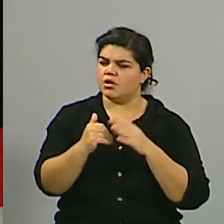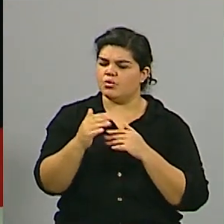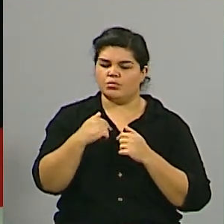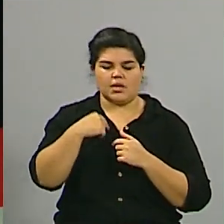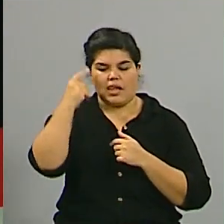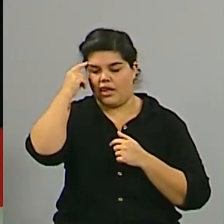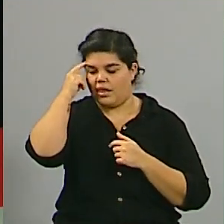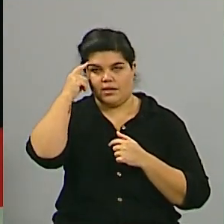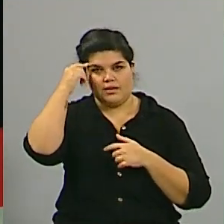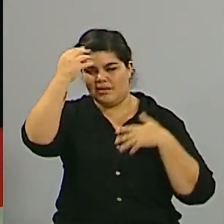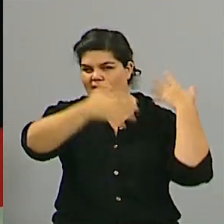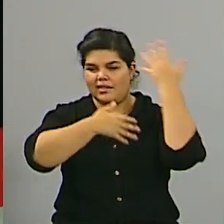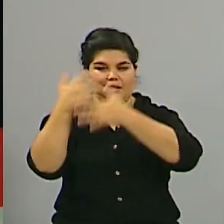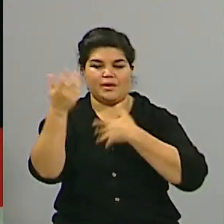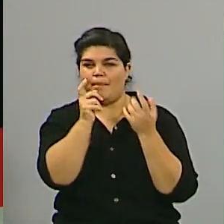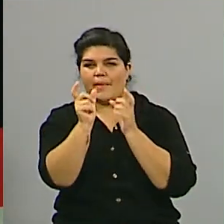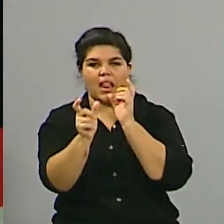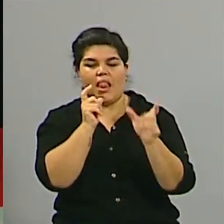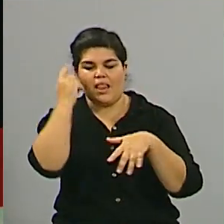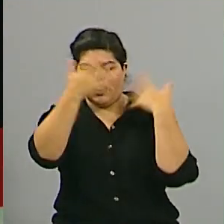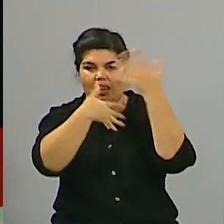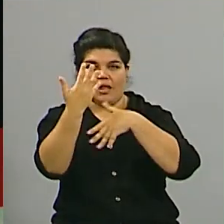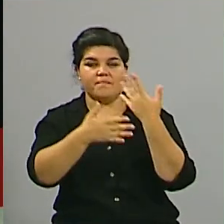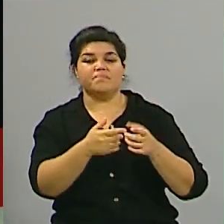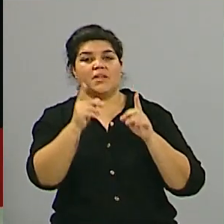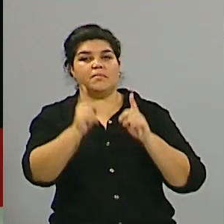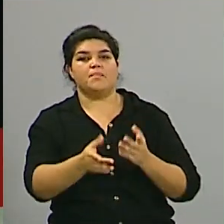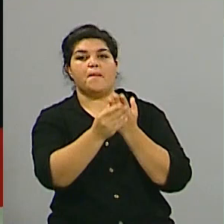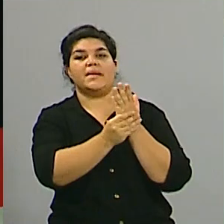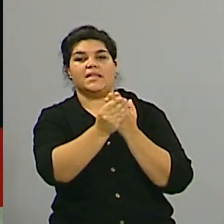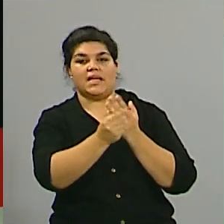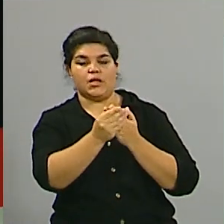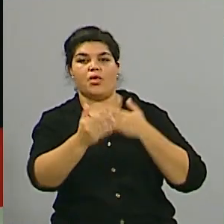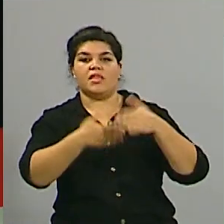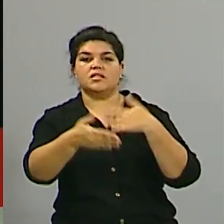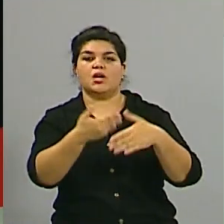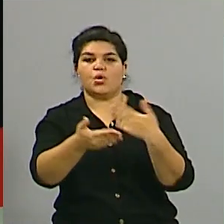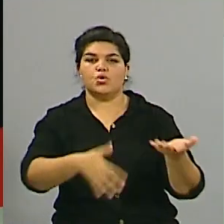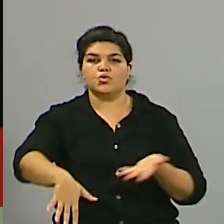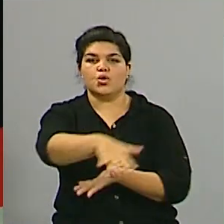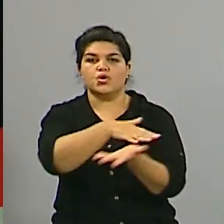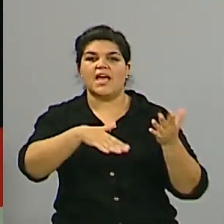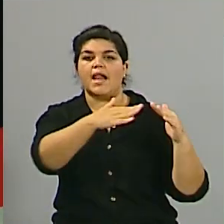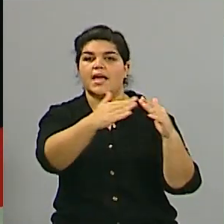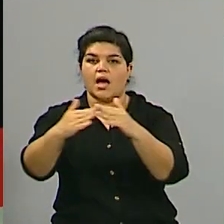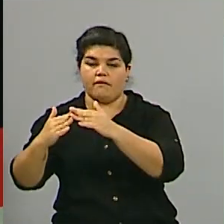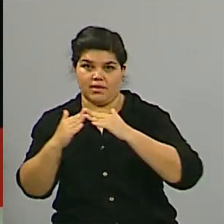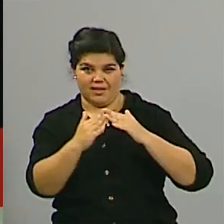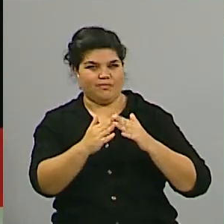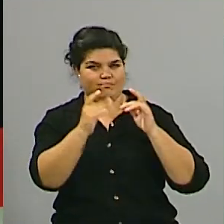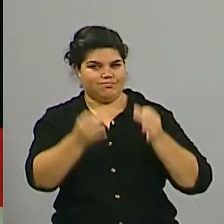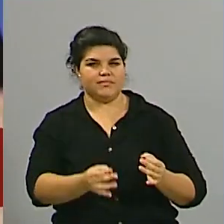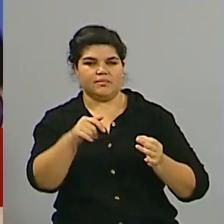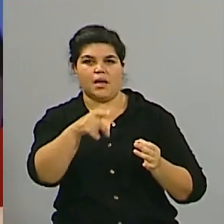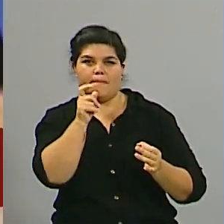en la cabeza, pero el de Desarrollo Social y Hábitat, veíamos las redes sociales y ayer nos tomamos el trabajo de ver